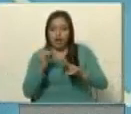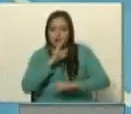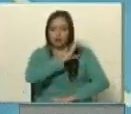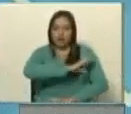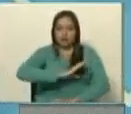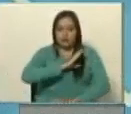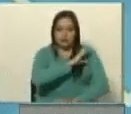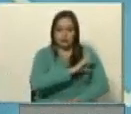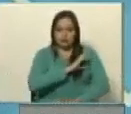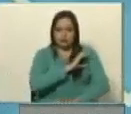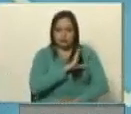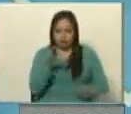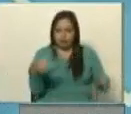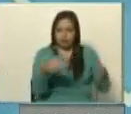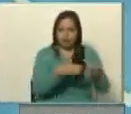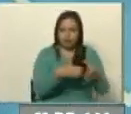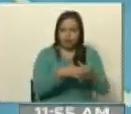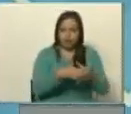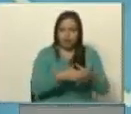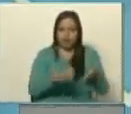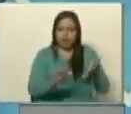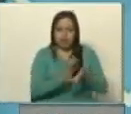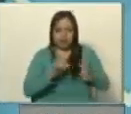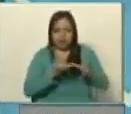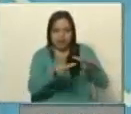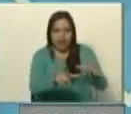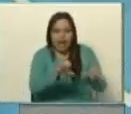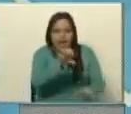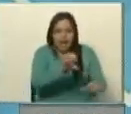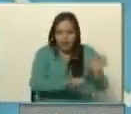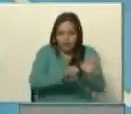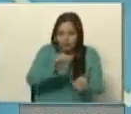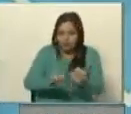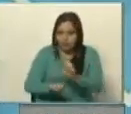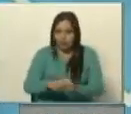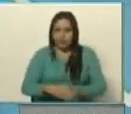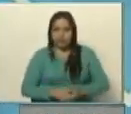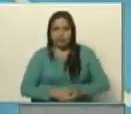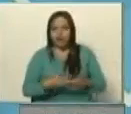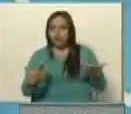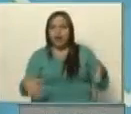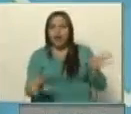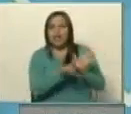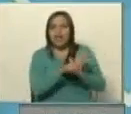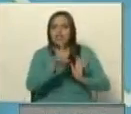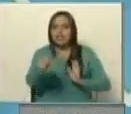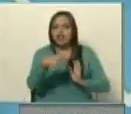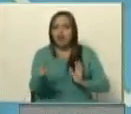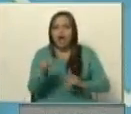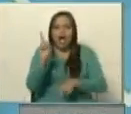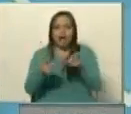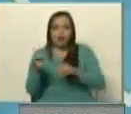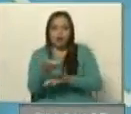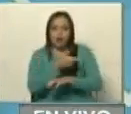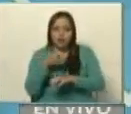comisión o un comité de credenciales que evalúa la legitimidad o no de algún gobierno